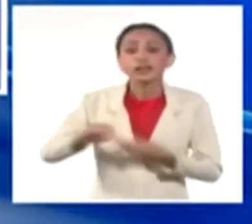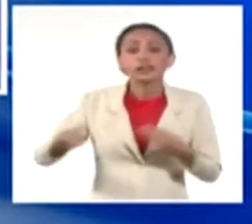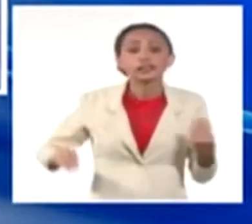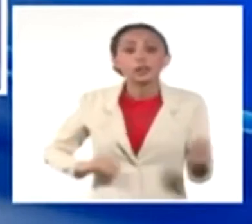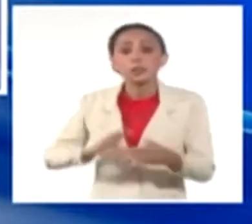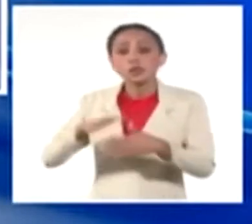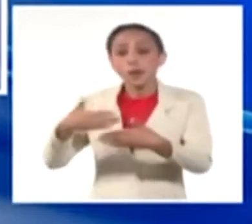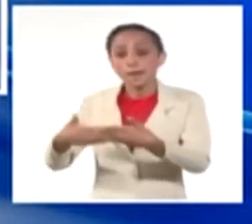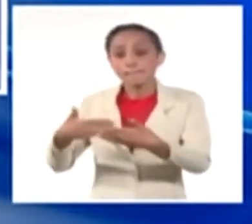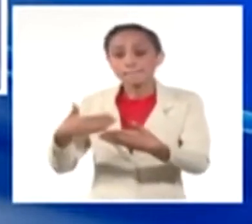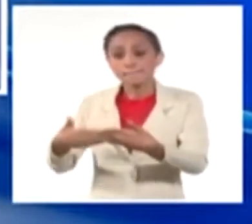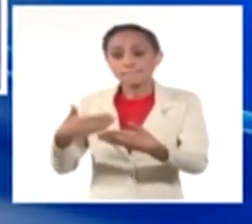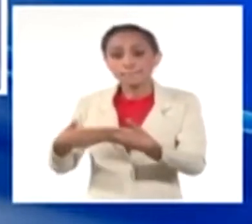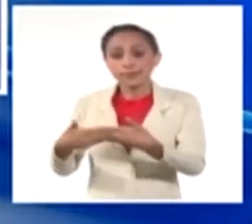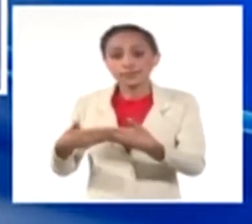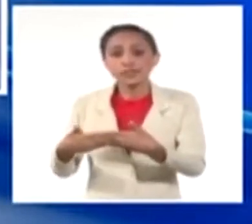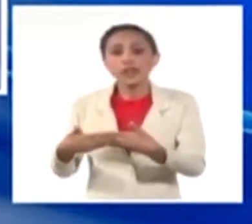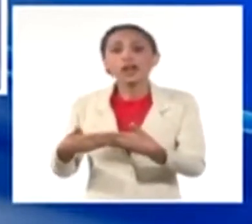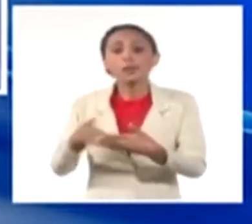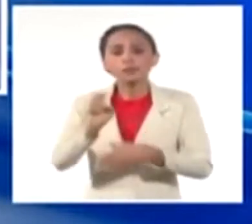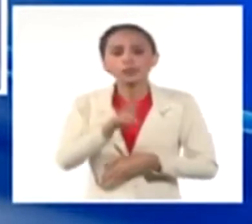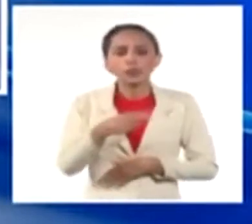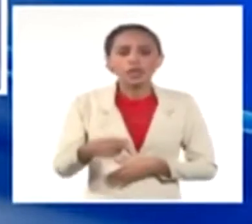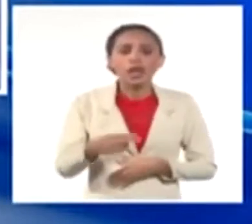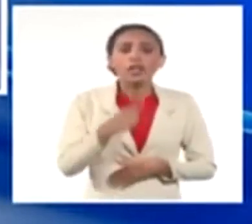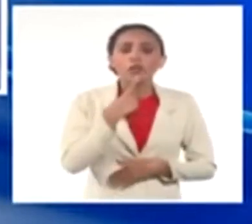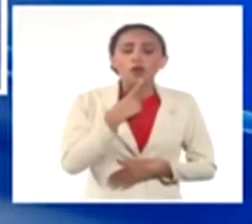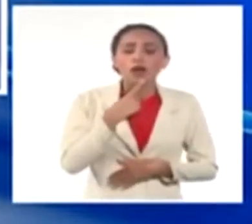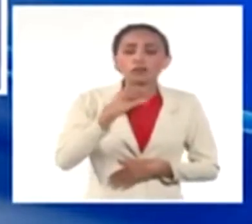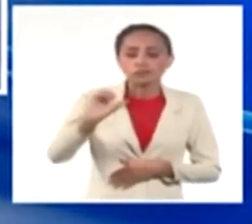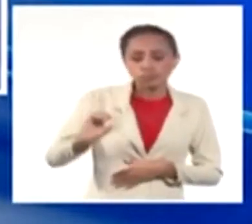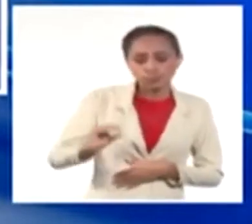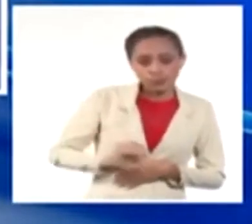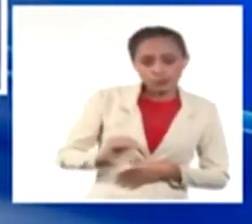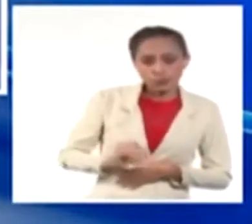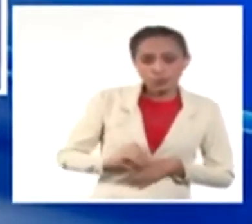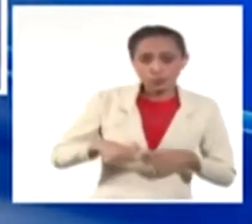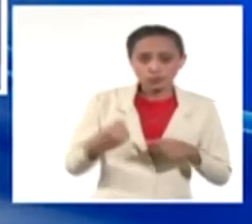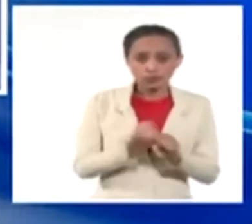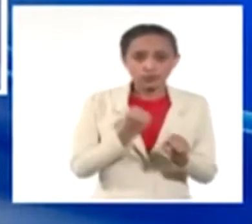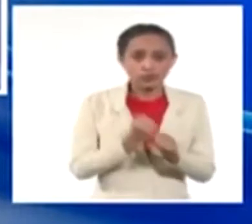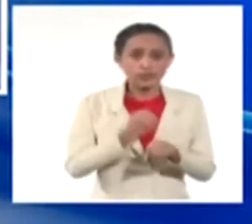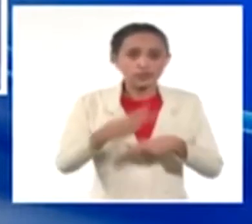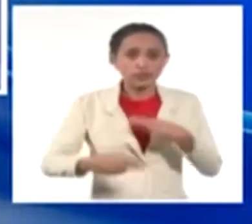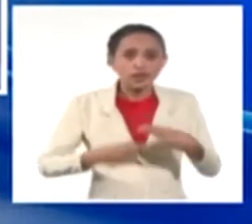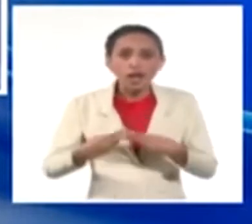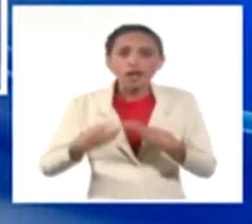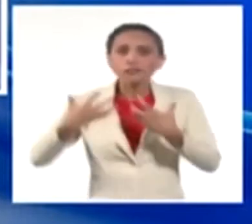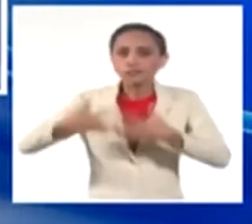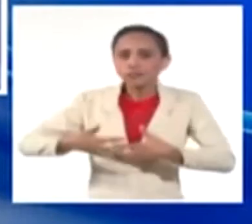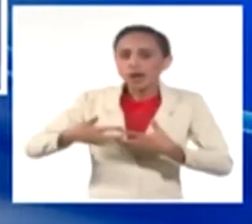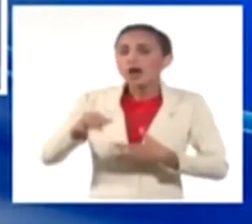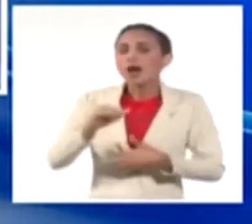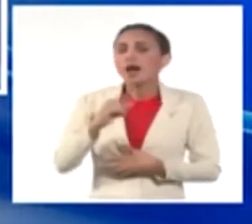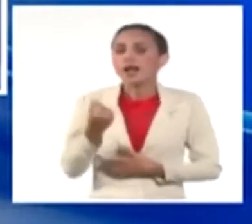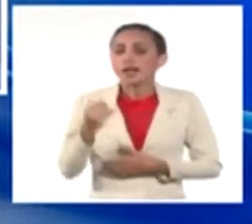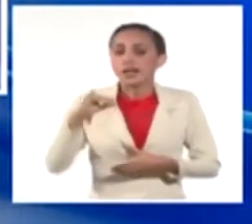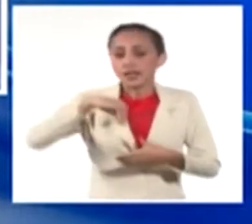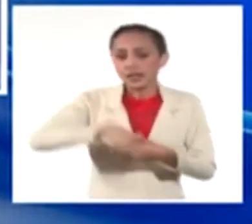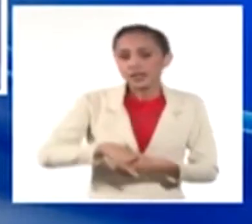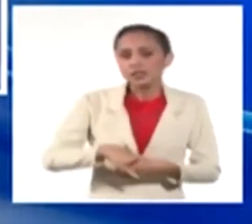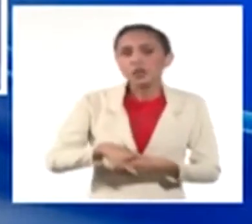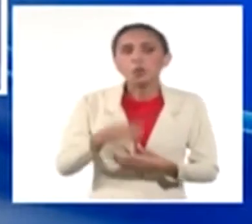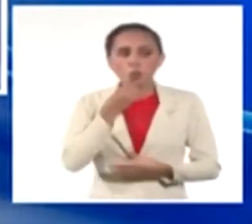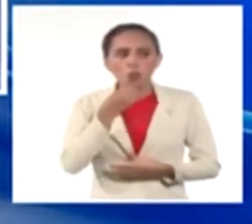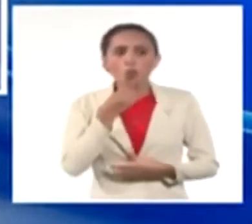empresas de las unidades presupuestadas que con las actividades que realizan generan ingresos, cubren sus gastos